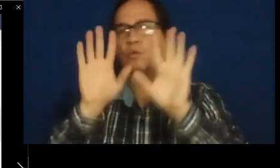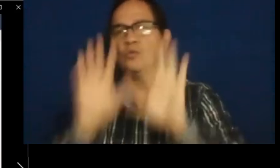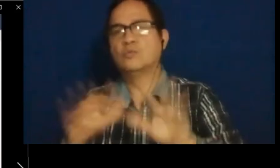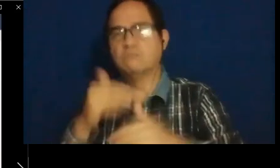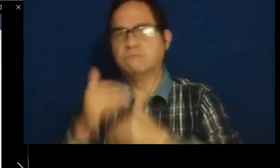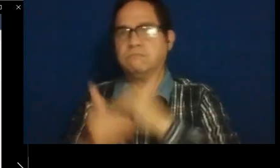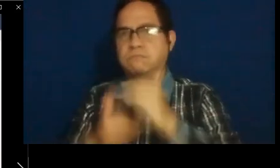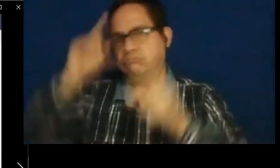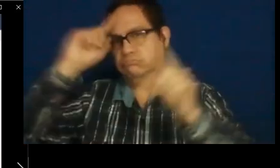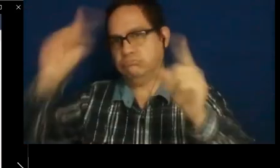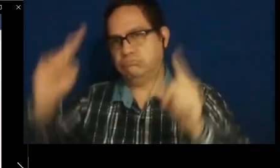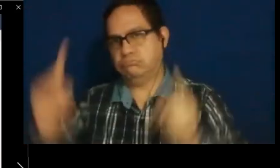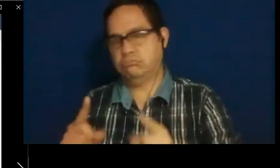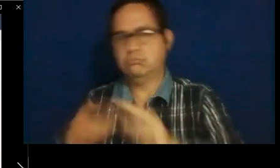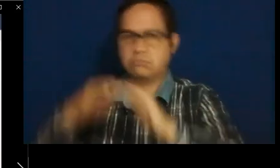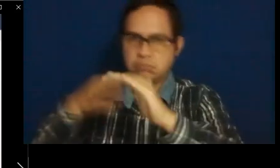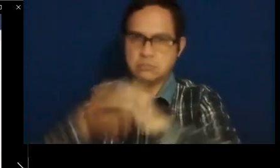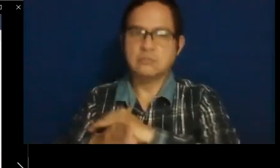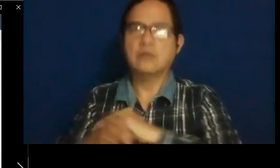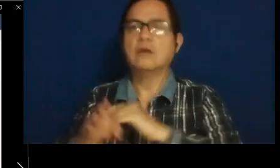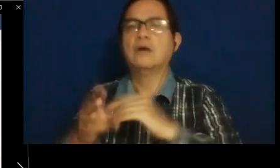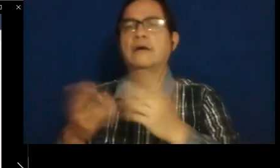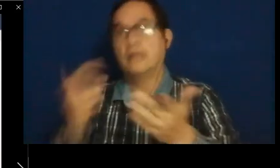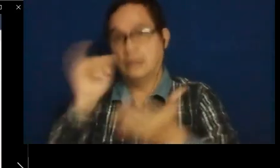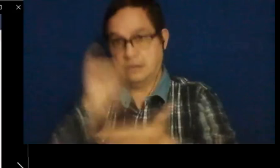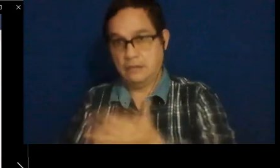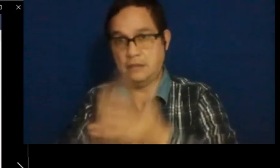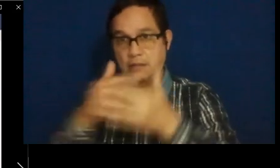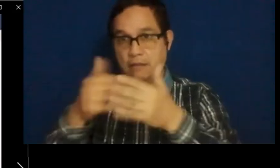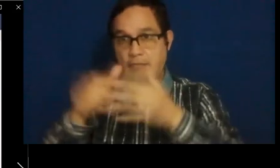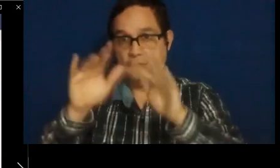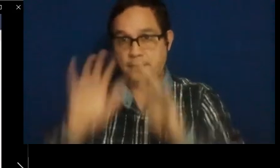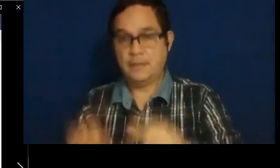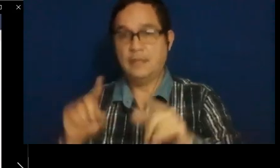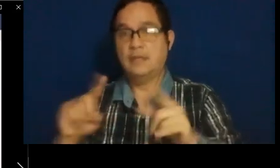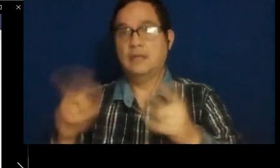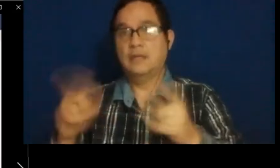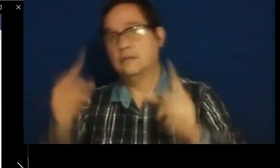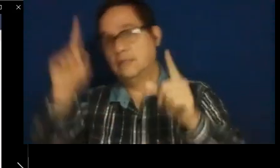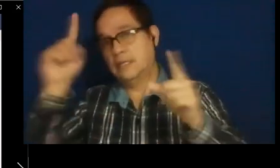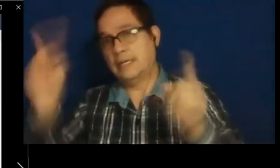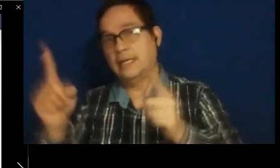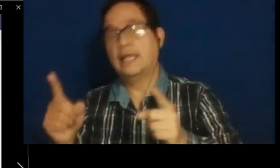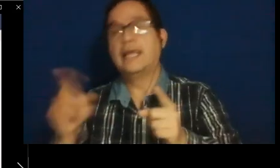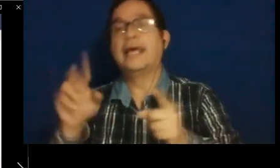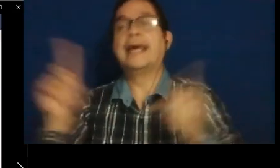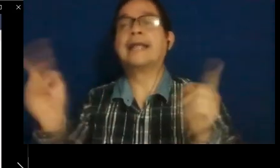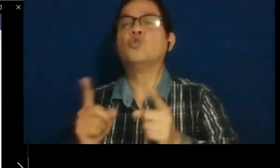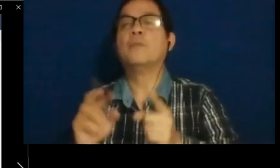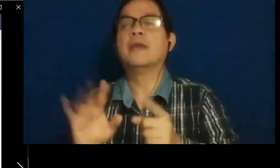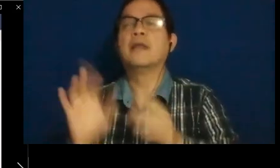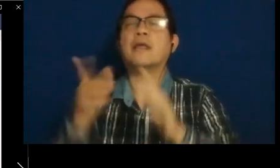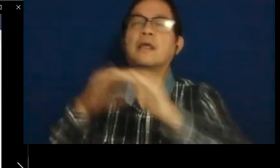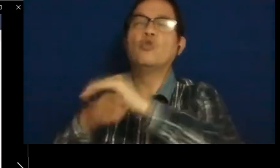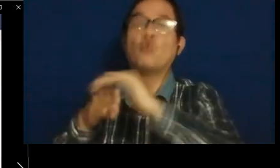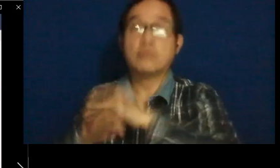marca resumen e introducción. Sí. ¿Eso tenemos que diligenciarlo también por cada informe o solo la parte teórica que